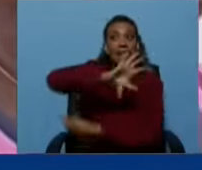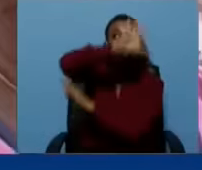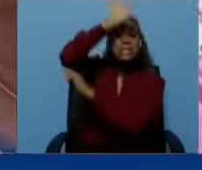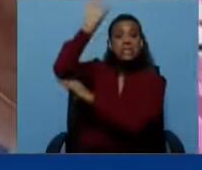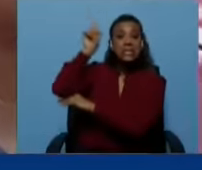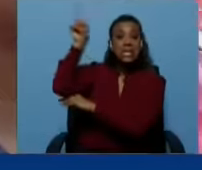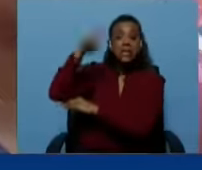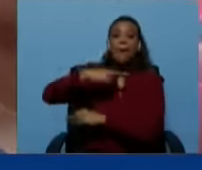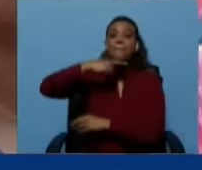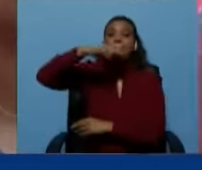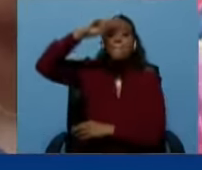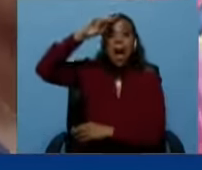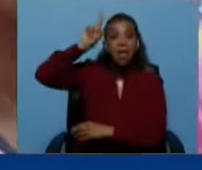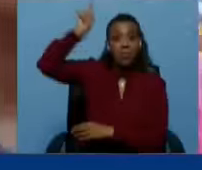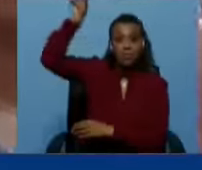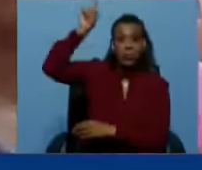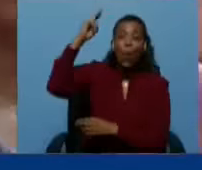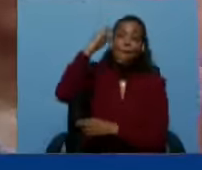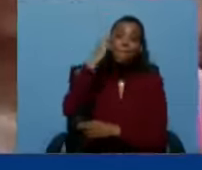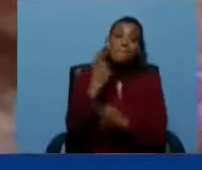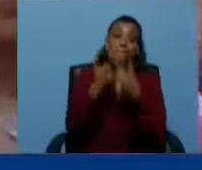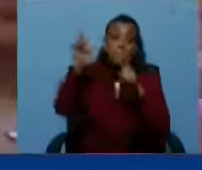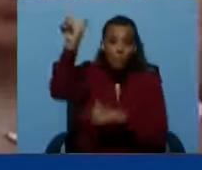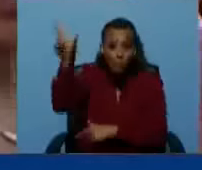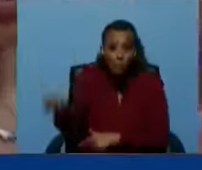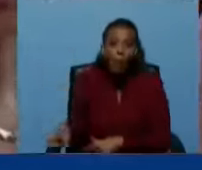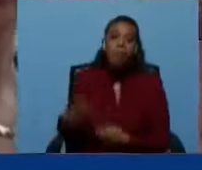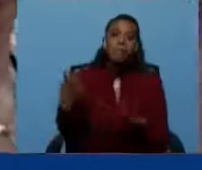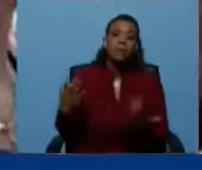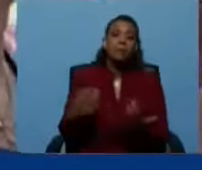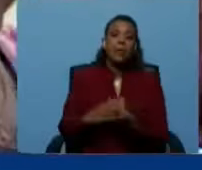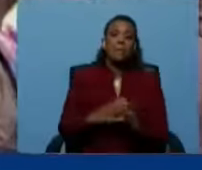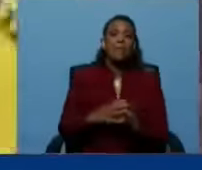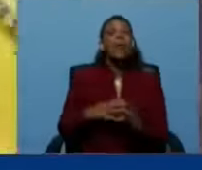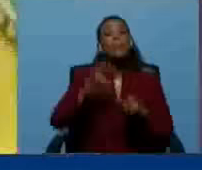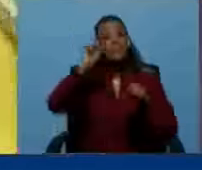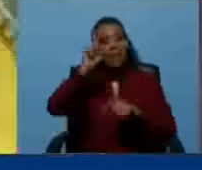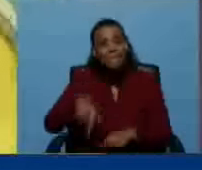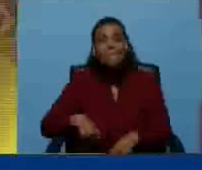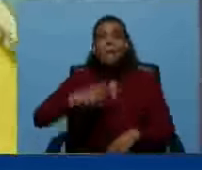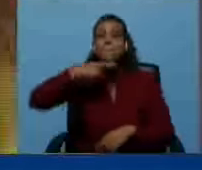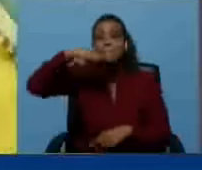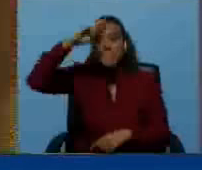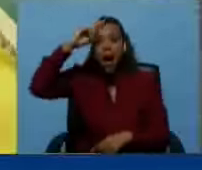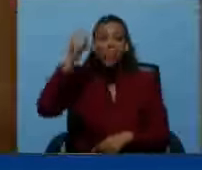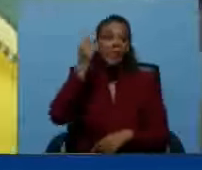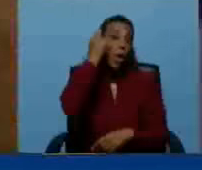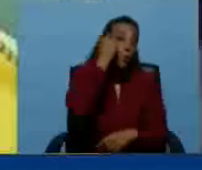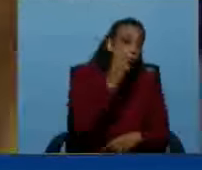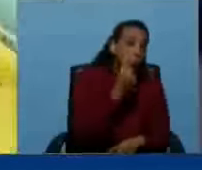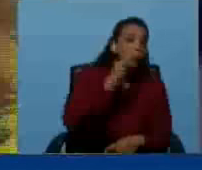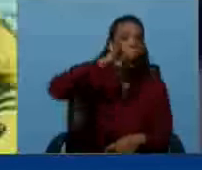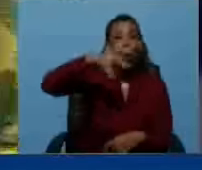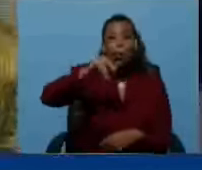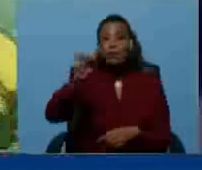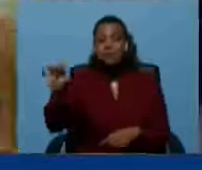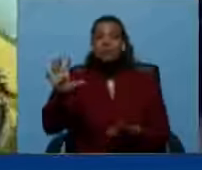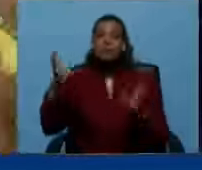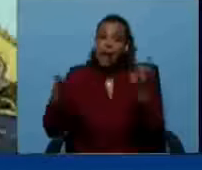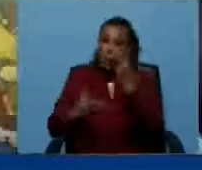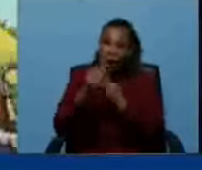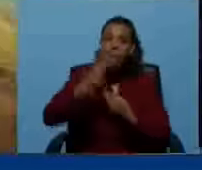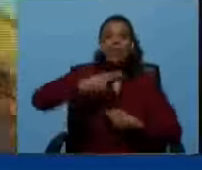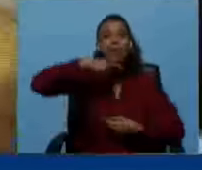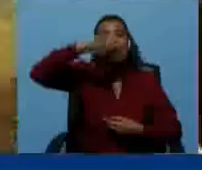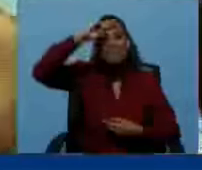Padre Libertador, Padre Bolívar, Padre Antonio José de Sucre. Están aquí con nosotros los Padres